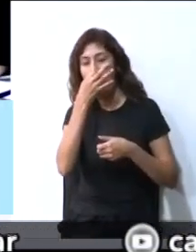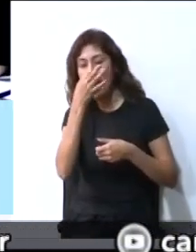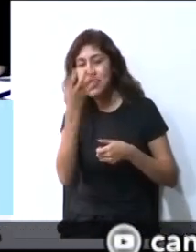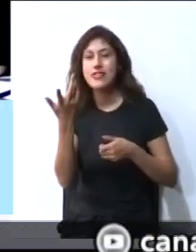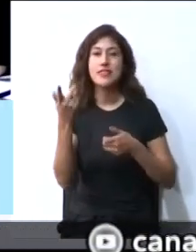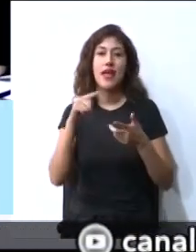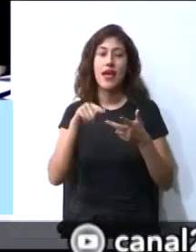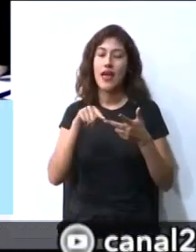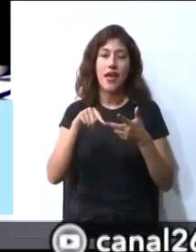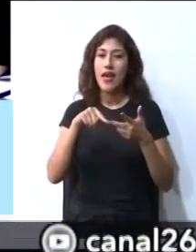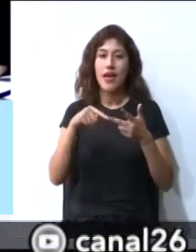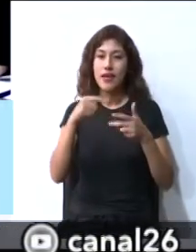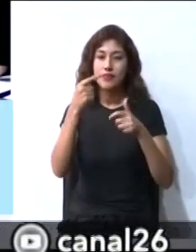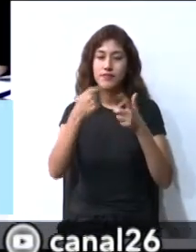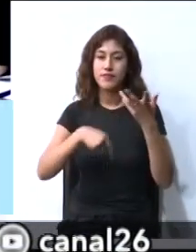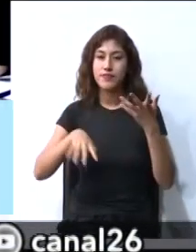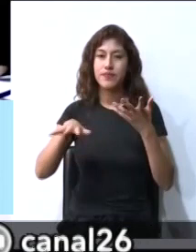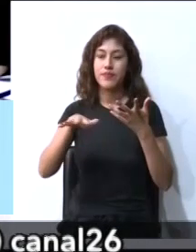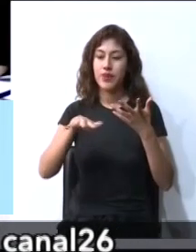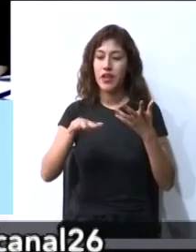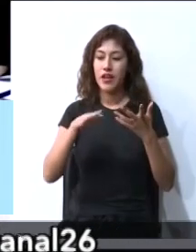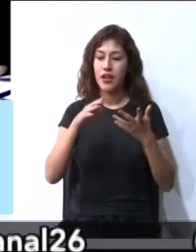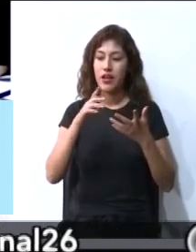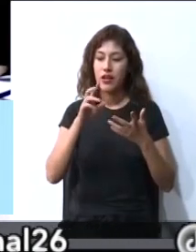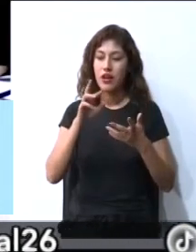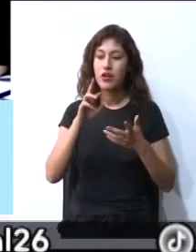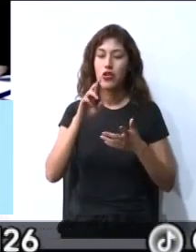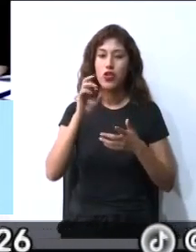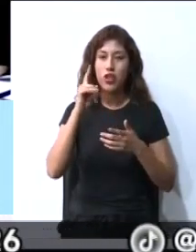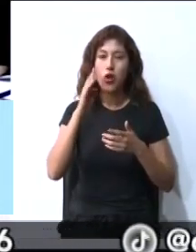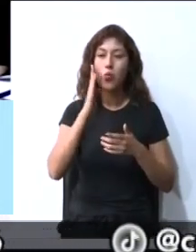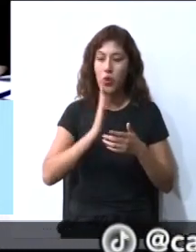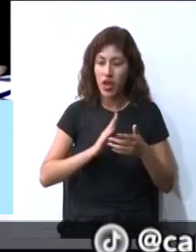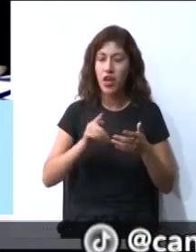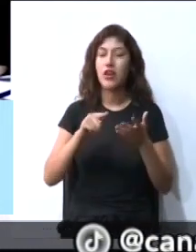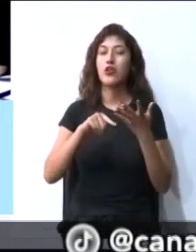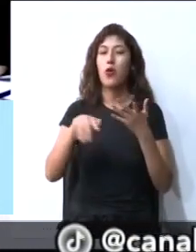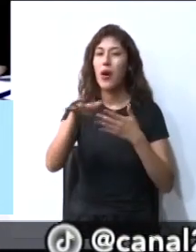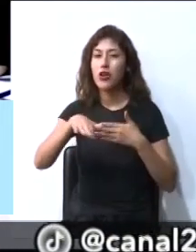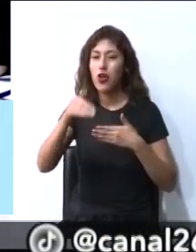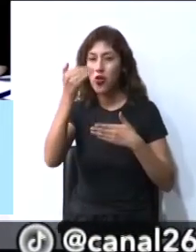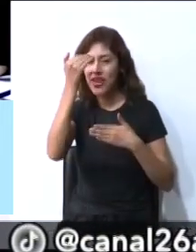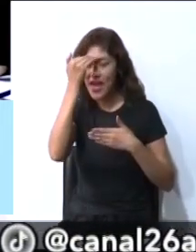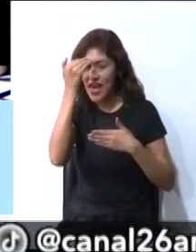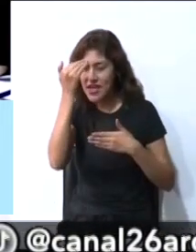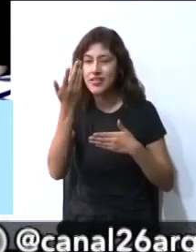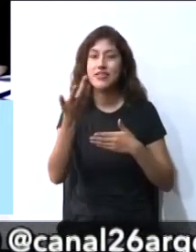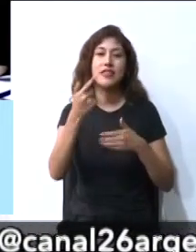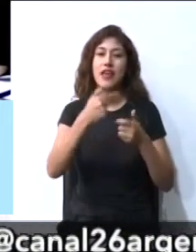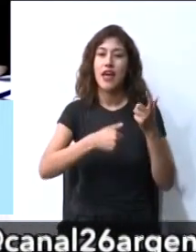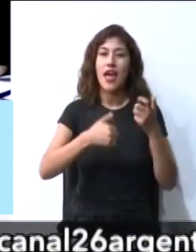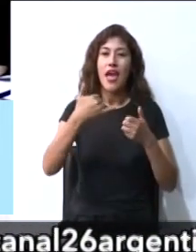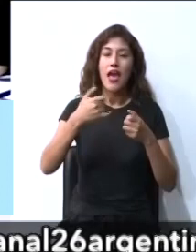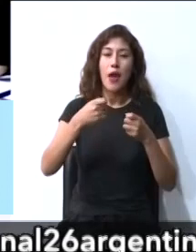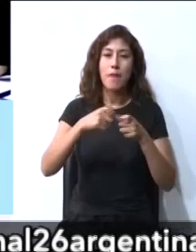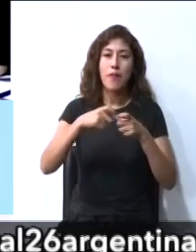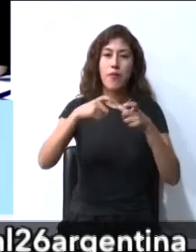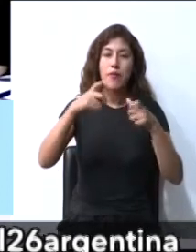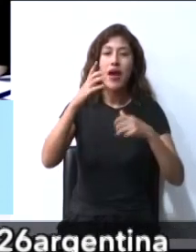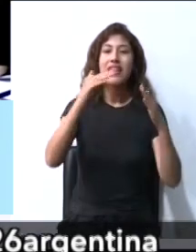en el Camino de Sirga, en Ricciardelli, en la 21-24, en el barrio 15. Construimos casas nuevas